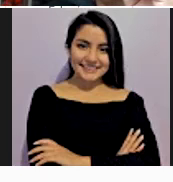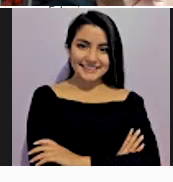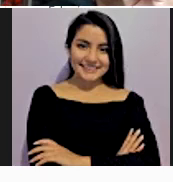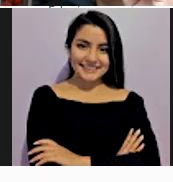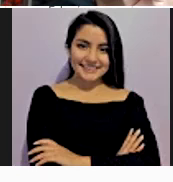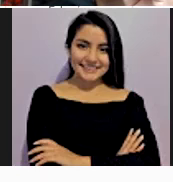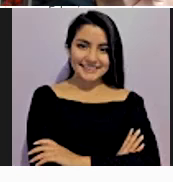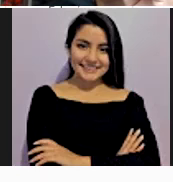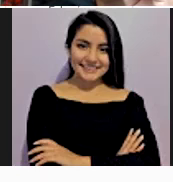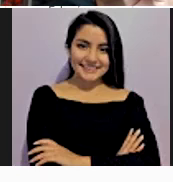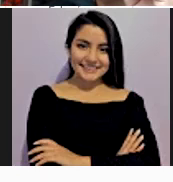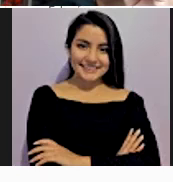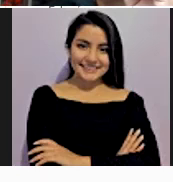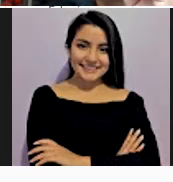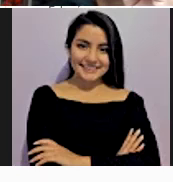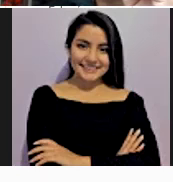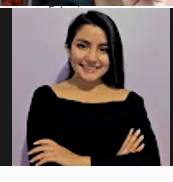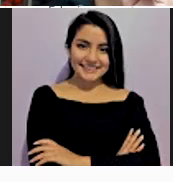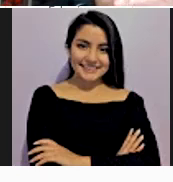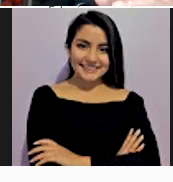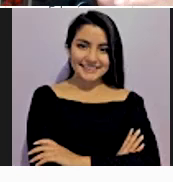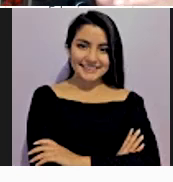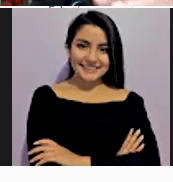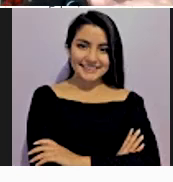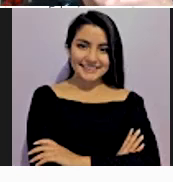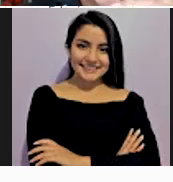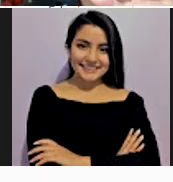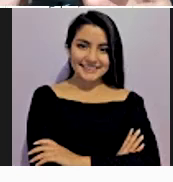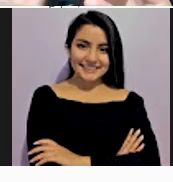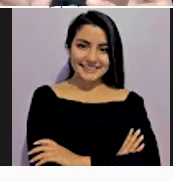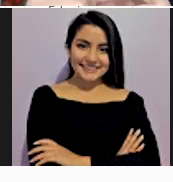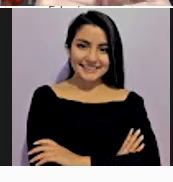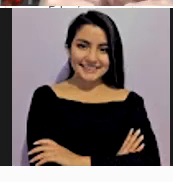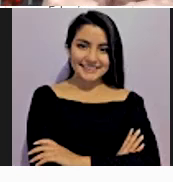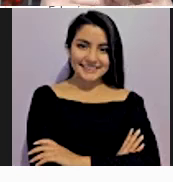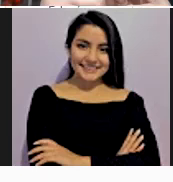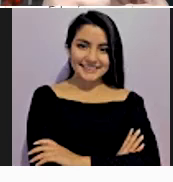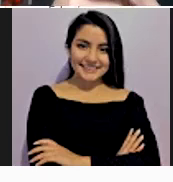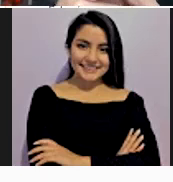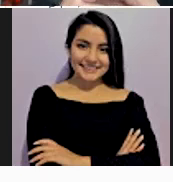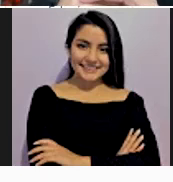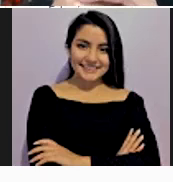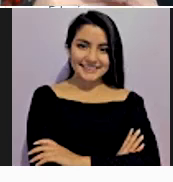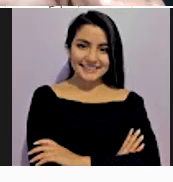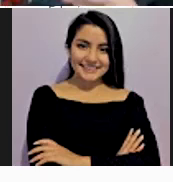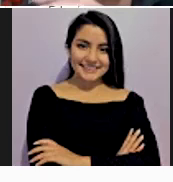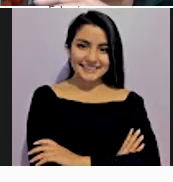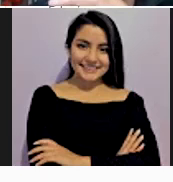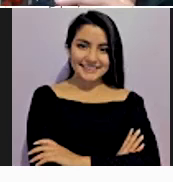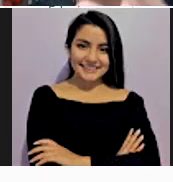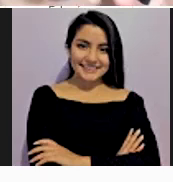muchas fórmulas y ese sucede de que los valores salen un poco semejantes, otros